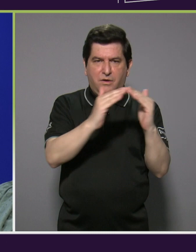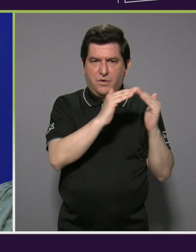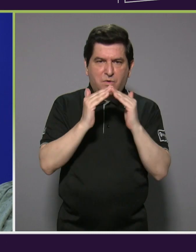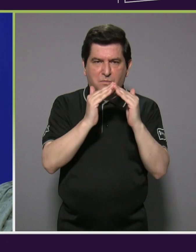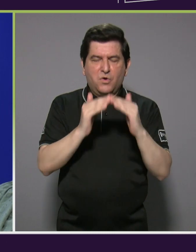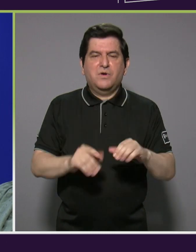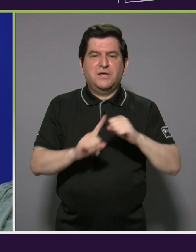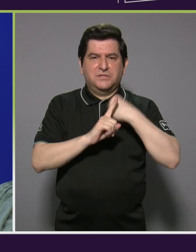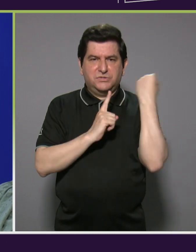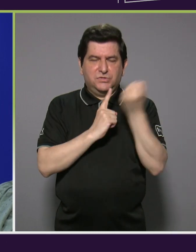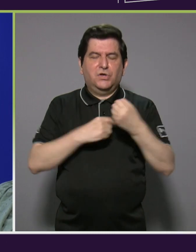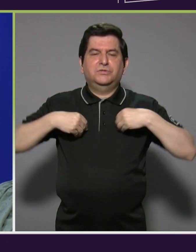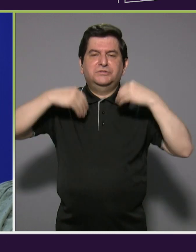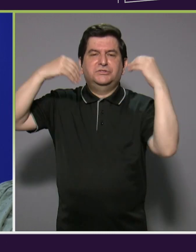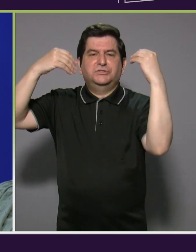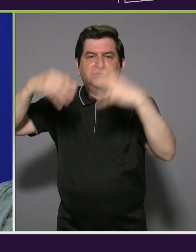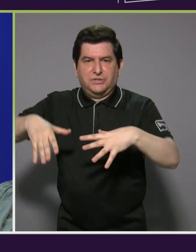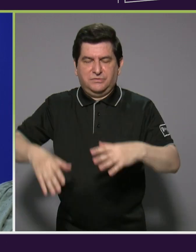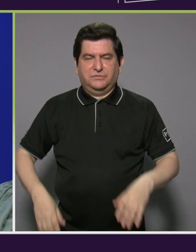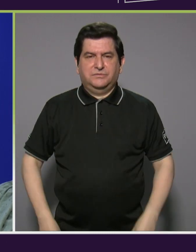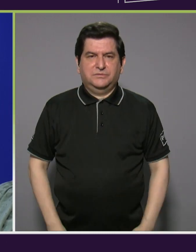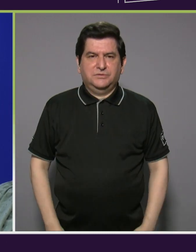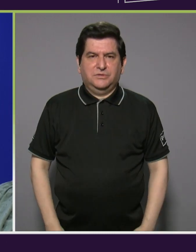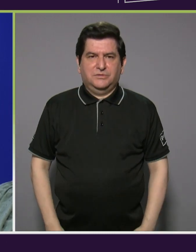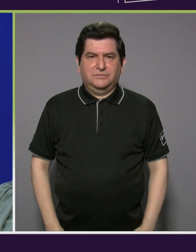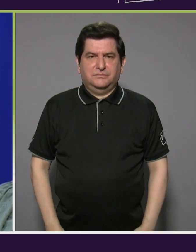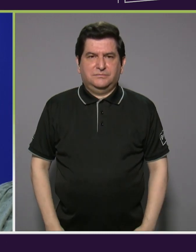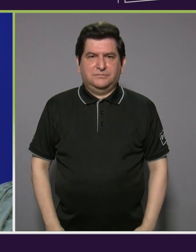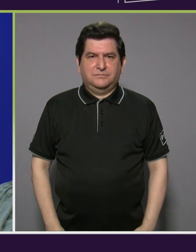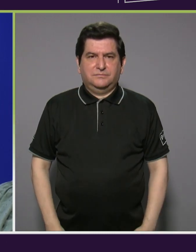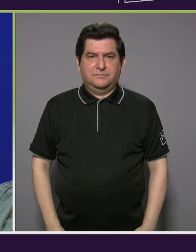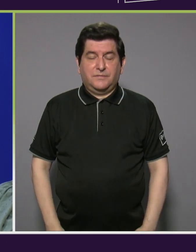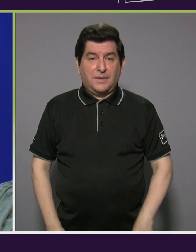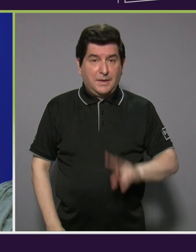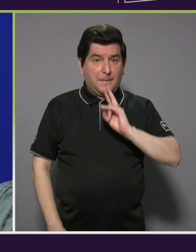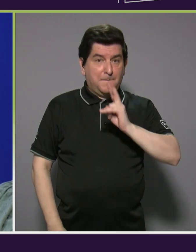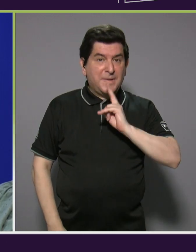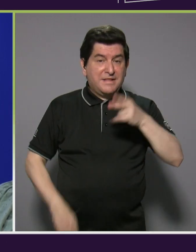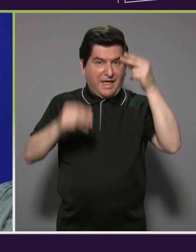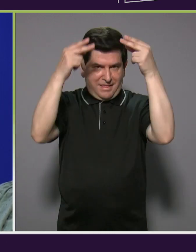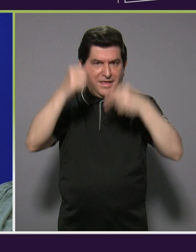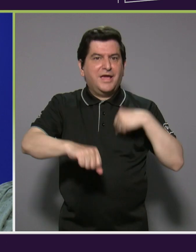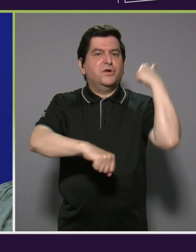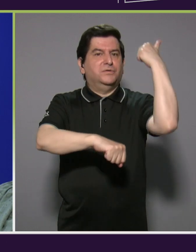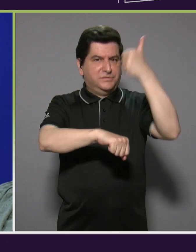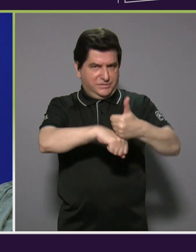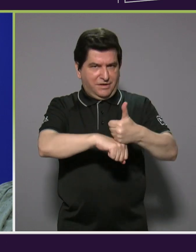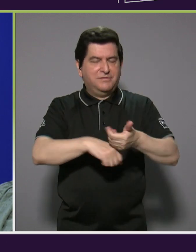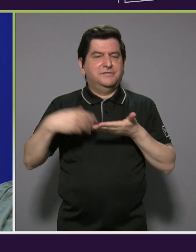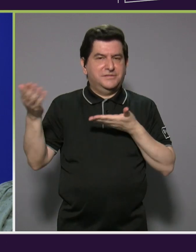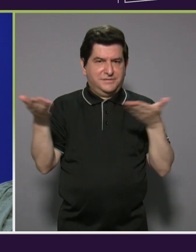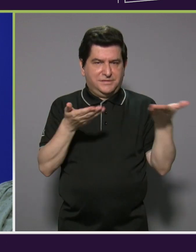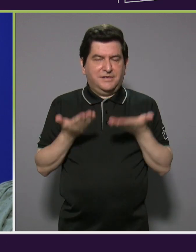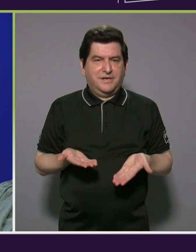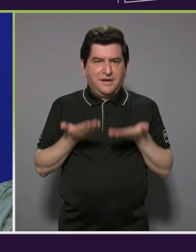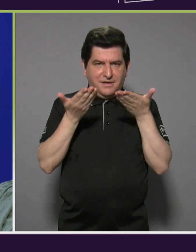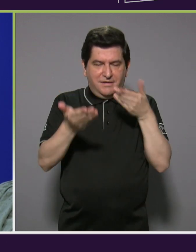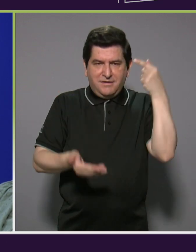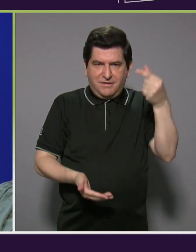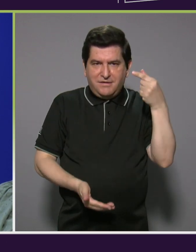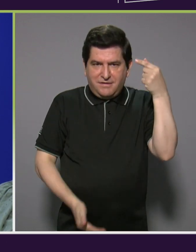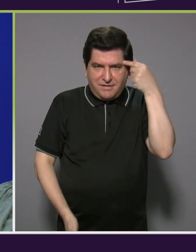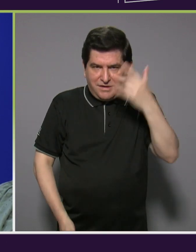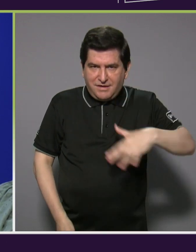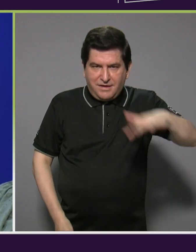situación de abandono, una asignación real de presupuesto a los servicios que otorga el Estado a